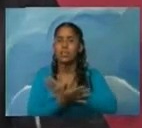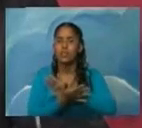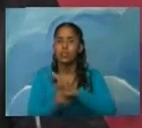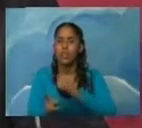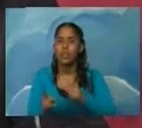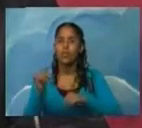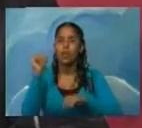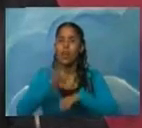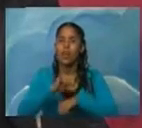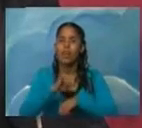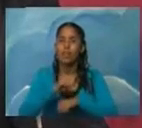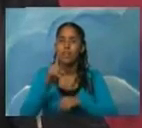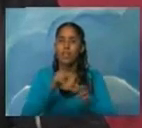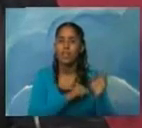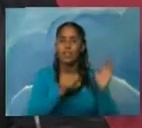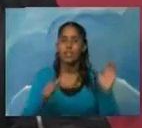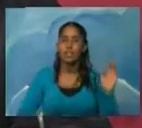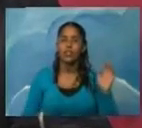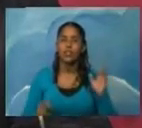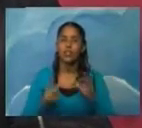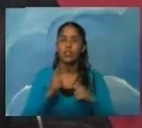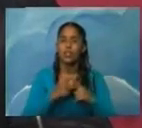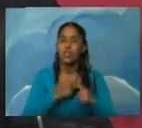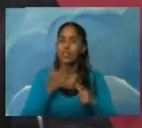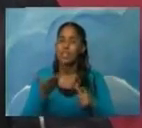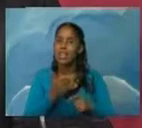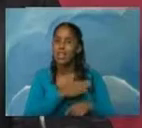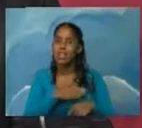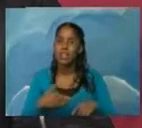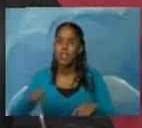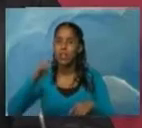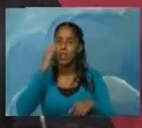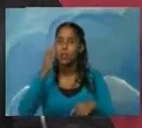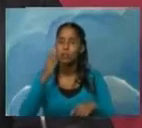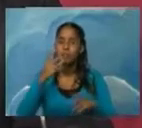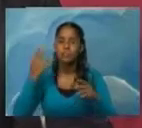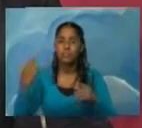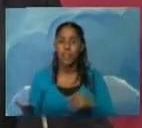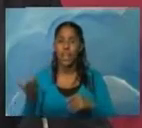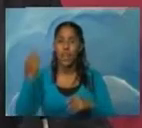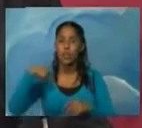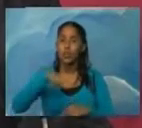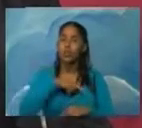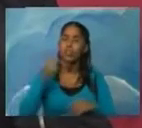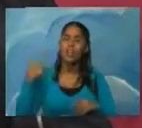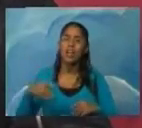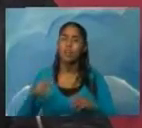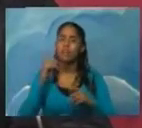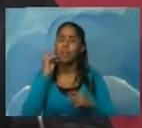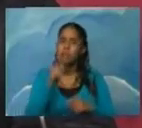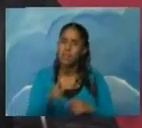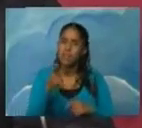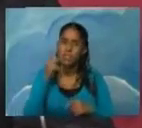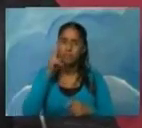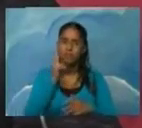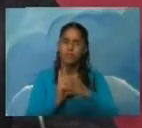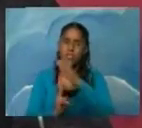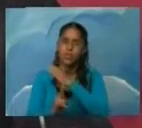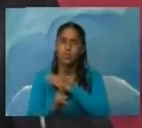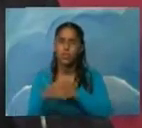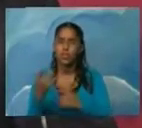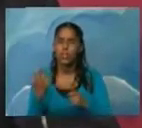viña del Señor. Aquí hay que cazarlas. Entonces, ¿qué quiere Dios? La diabetes. Nosotros, que nosotros tengamos también esa visión de que hay